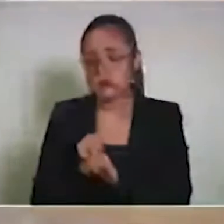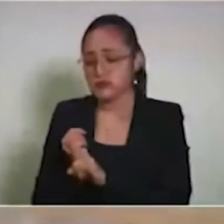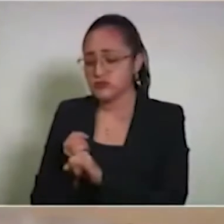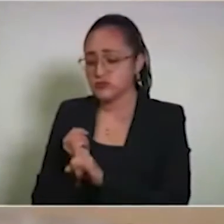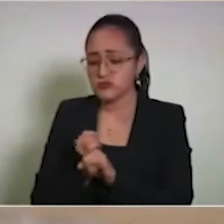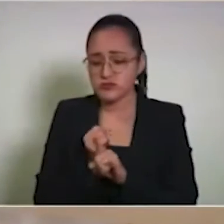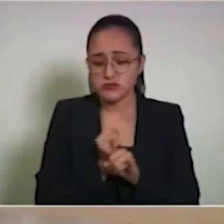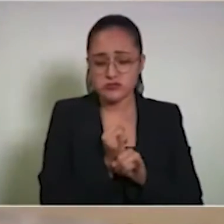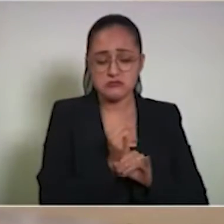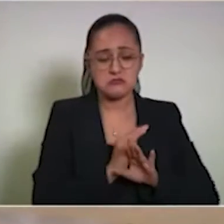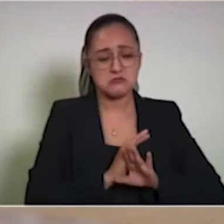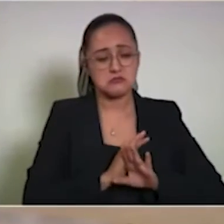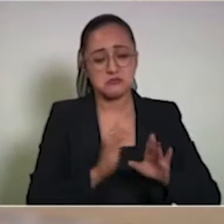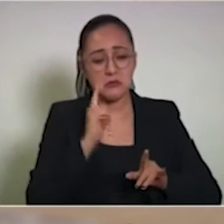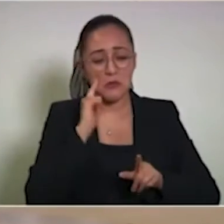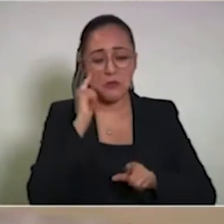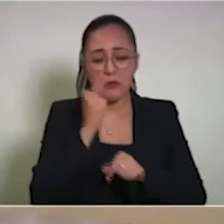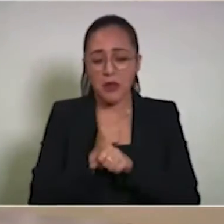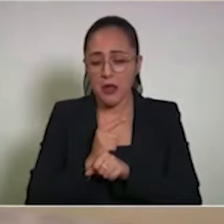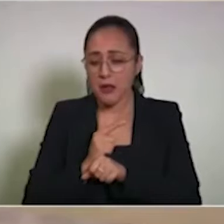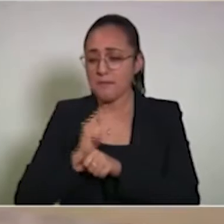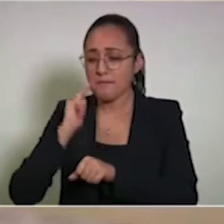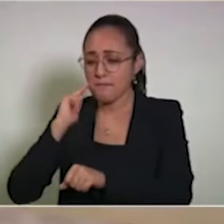vaya encontrando,